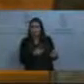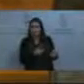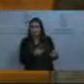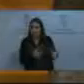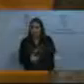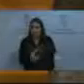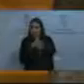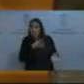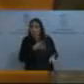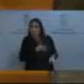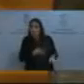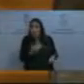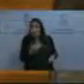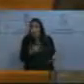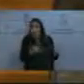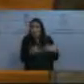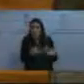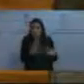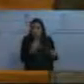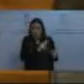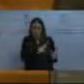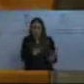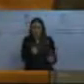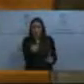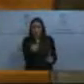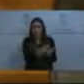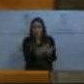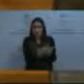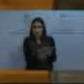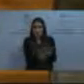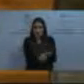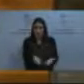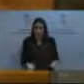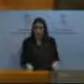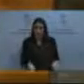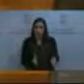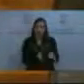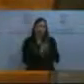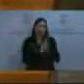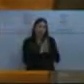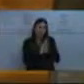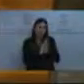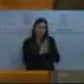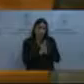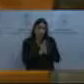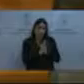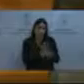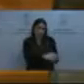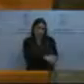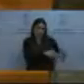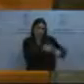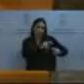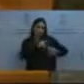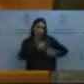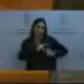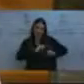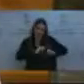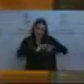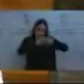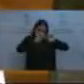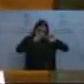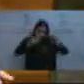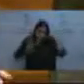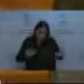que no da resultado. No hay más que ver las cifras. Entonces, le agradecería que me contestase claramente